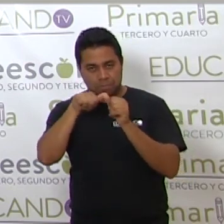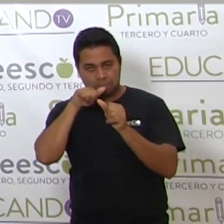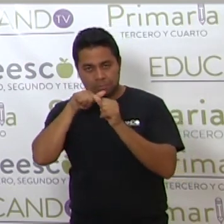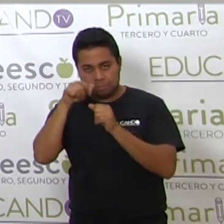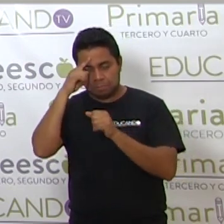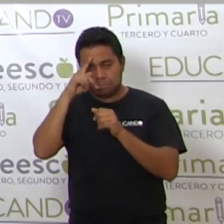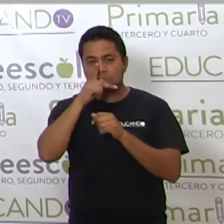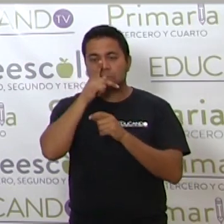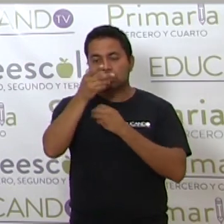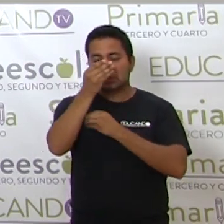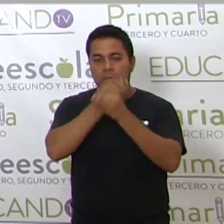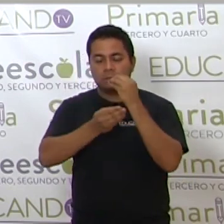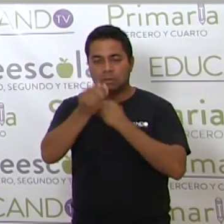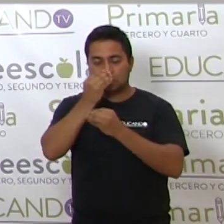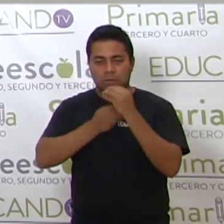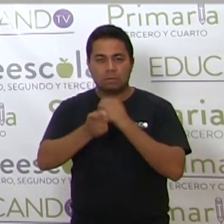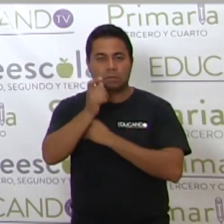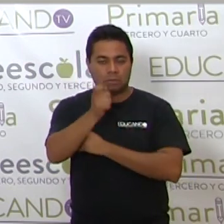comiendo